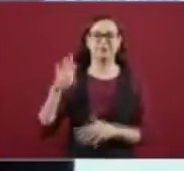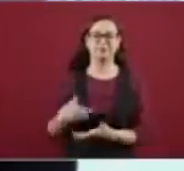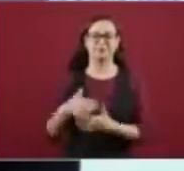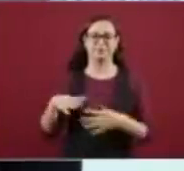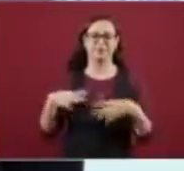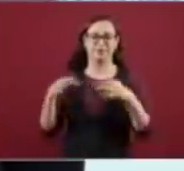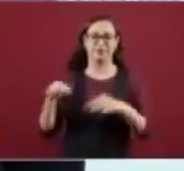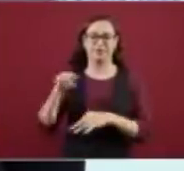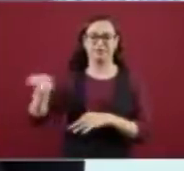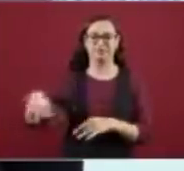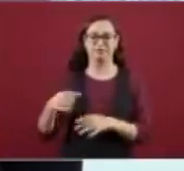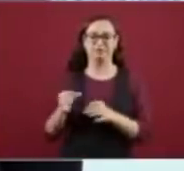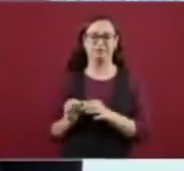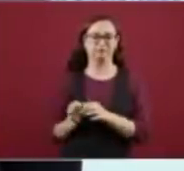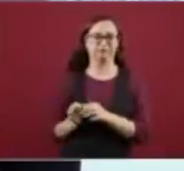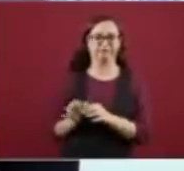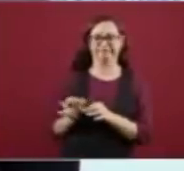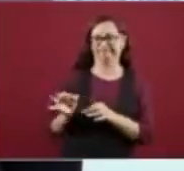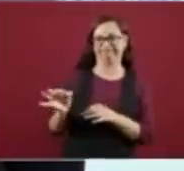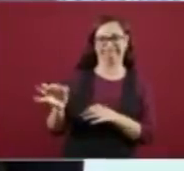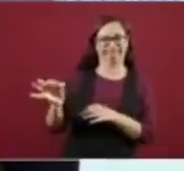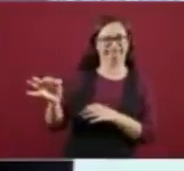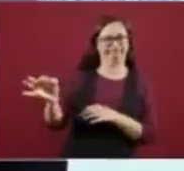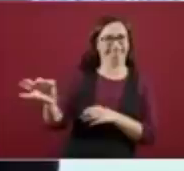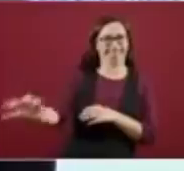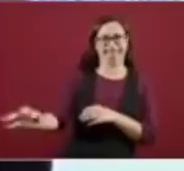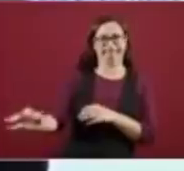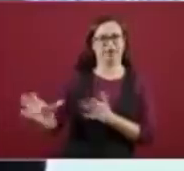se aisló completamente.